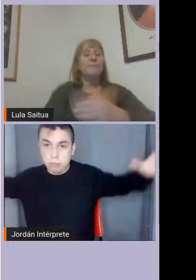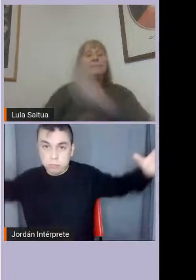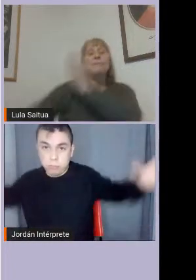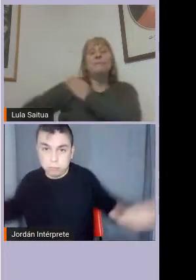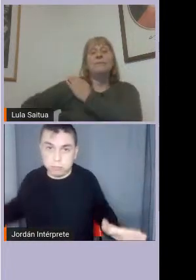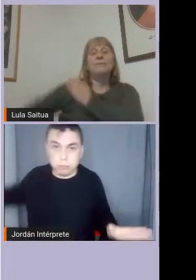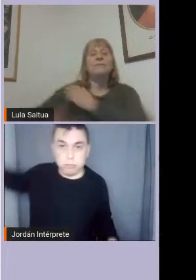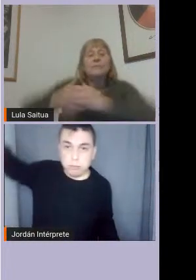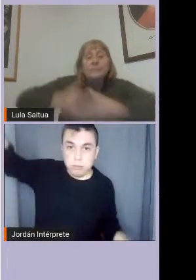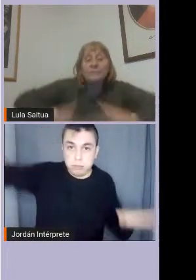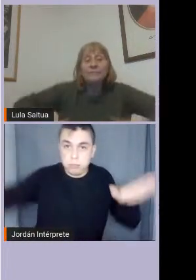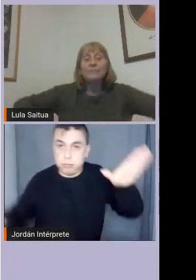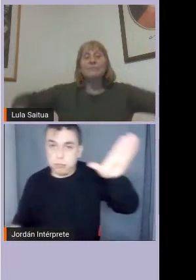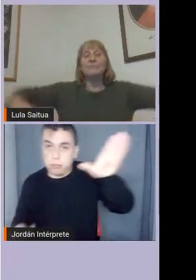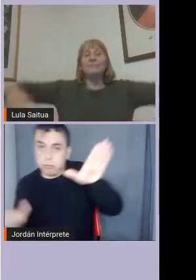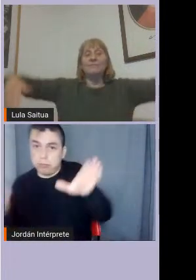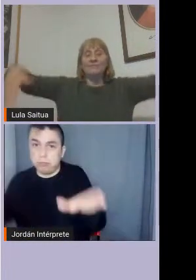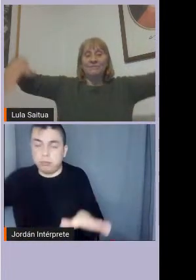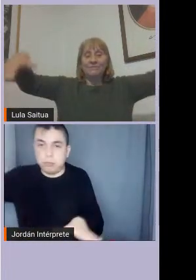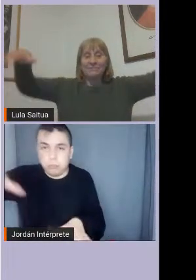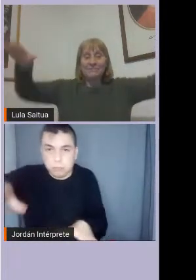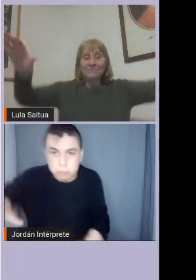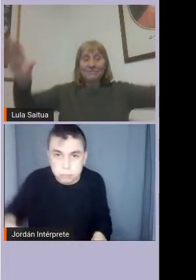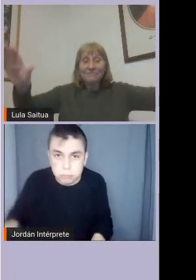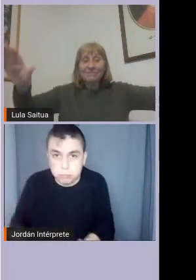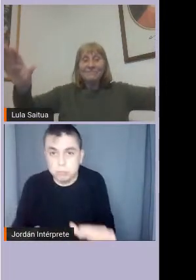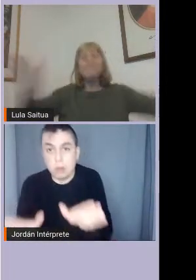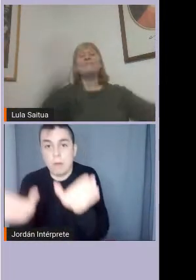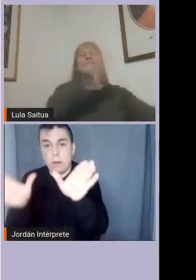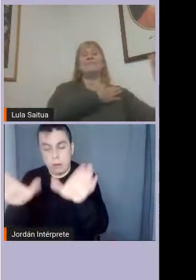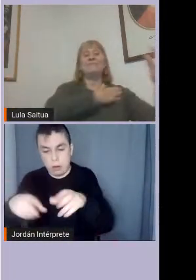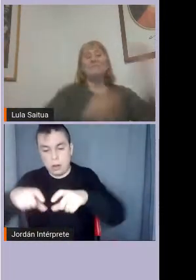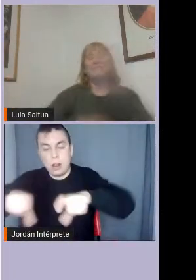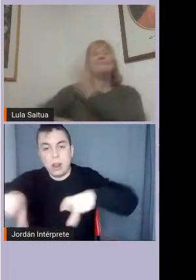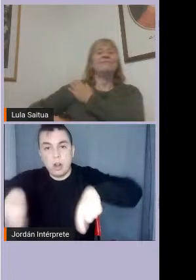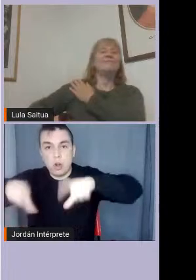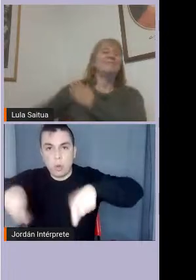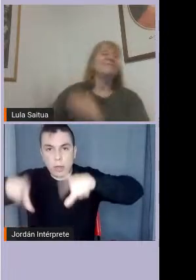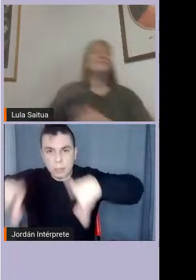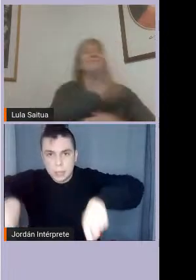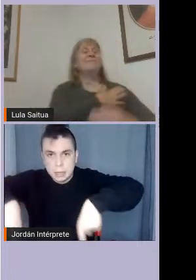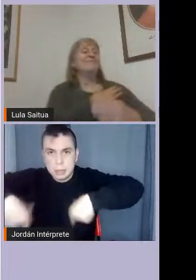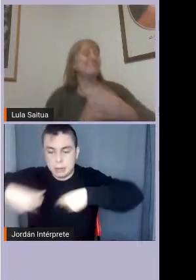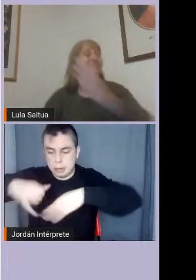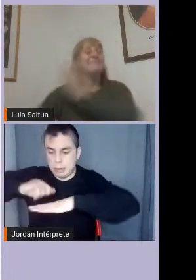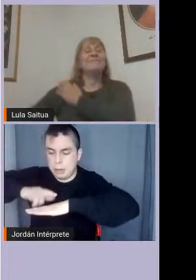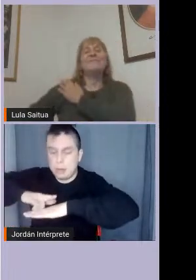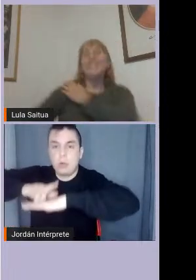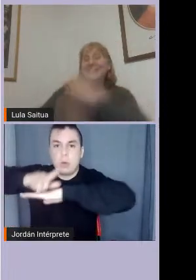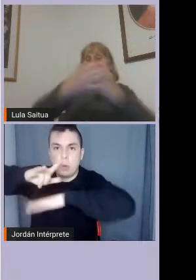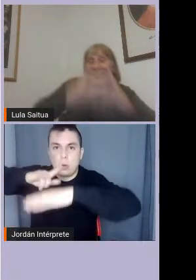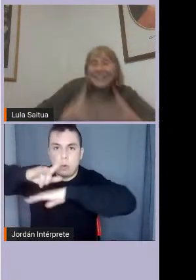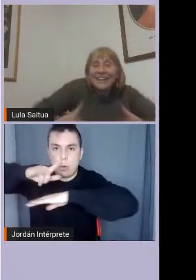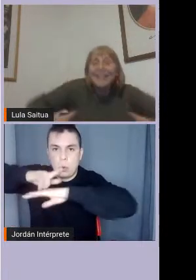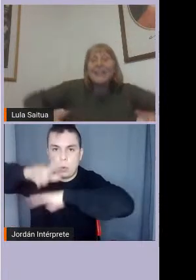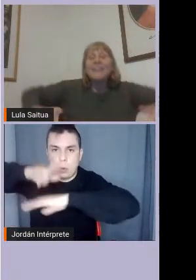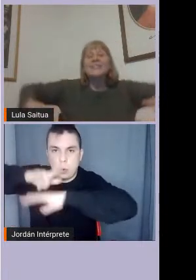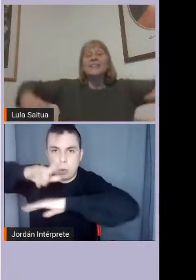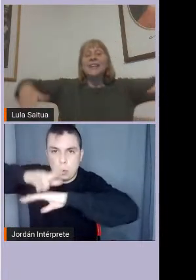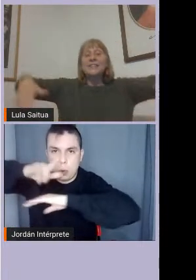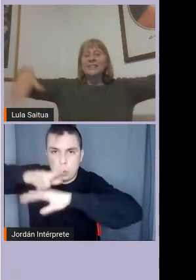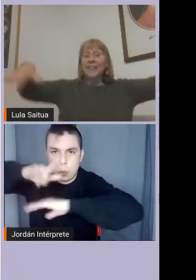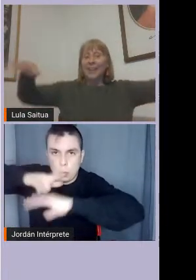gigante, levanto las ruedas y vuelo al instante. Con alas